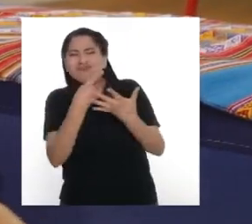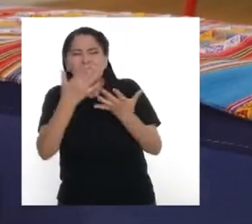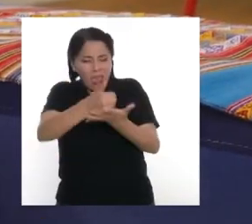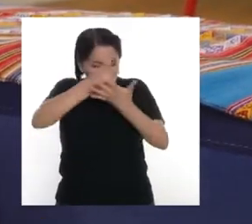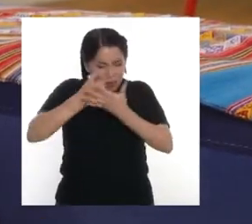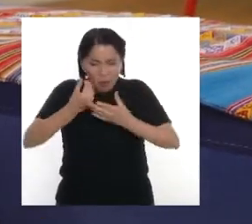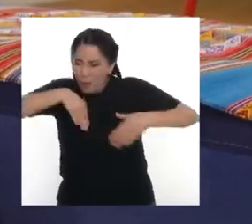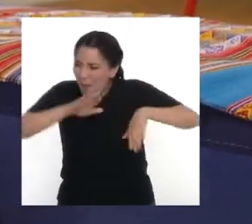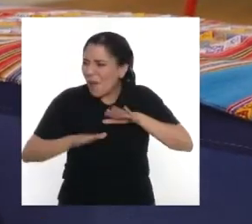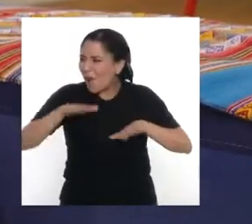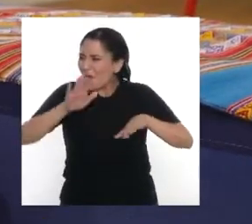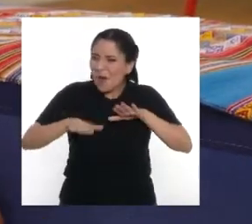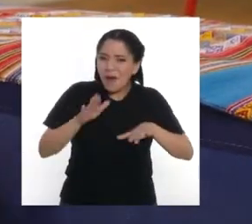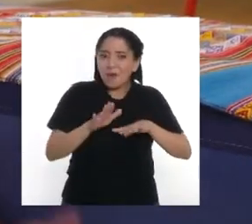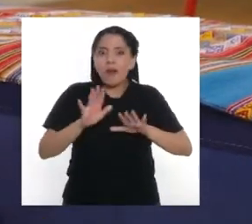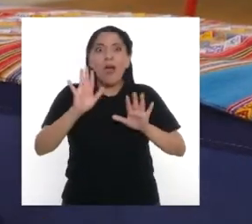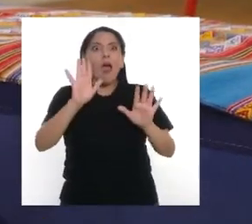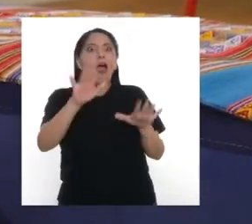hacer ritmos.